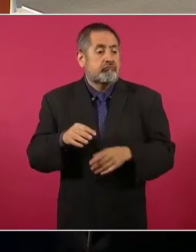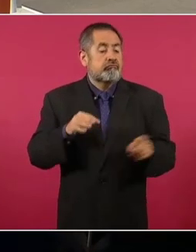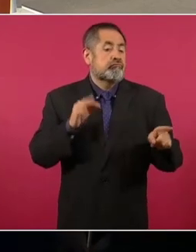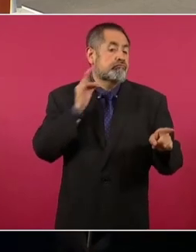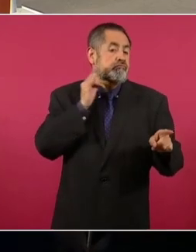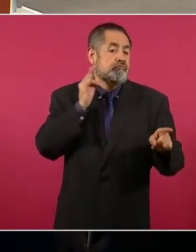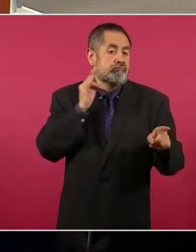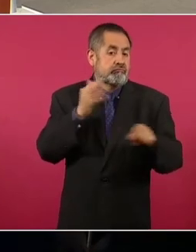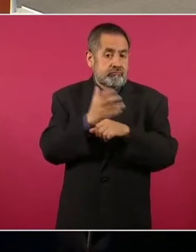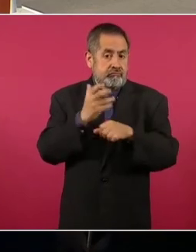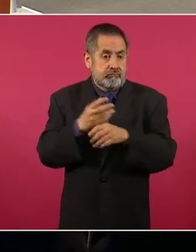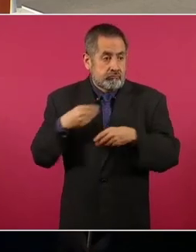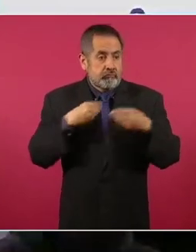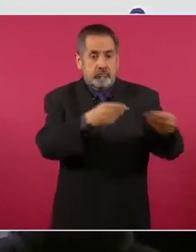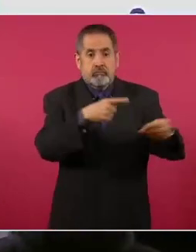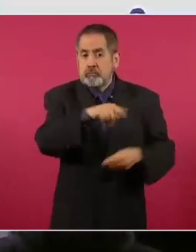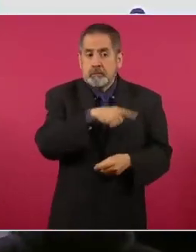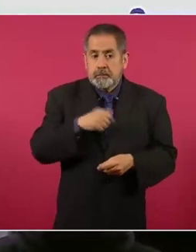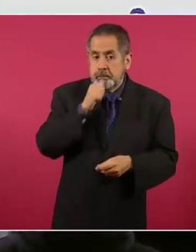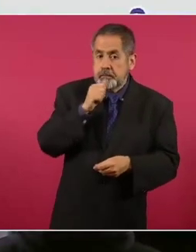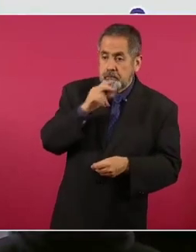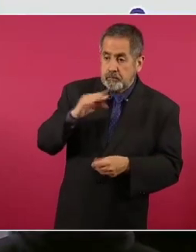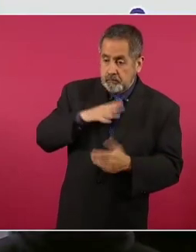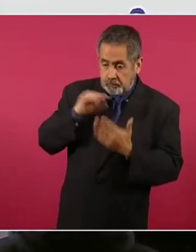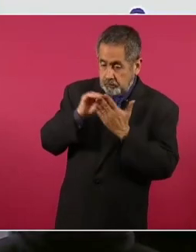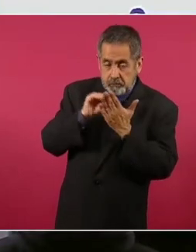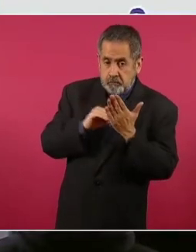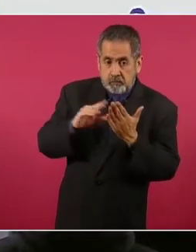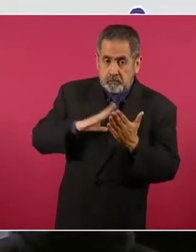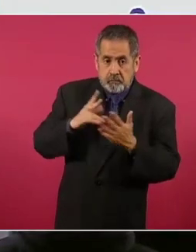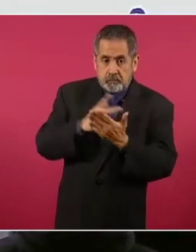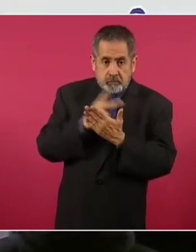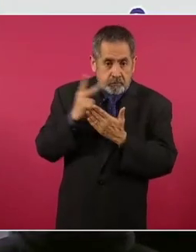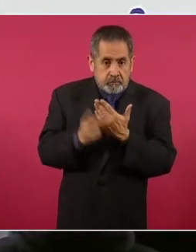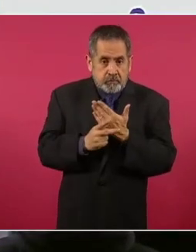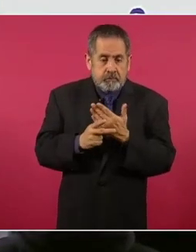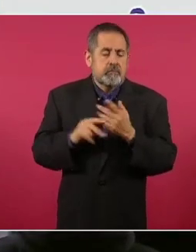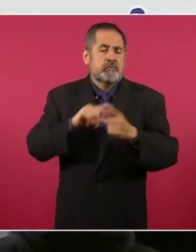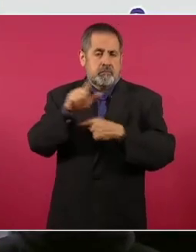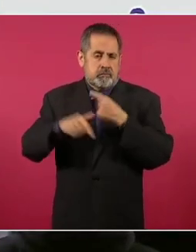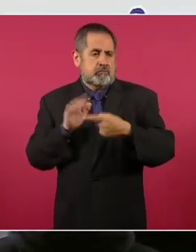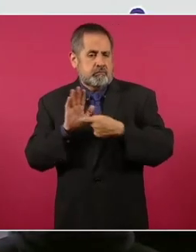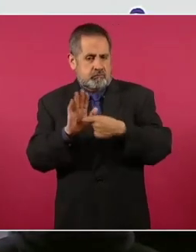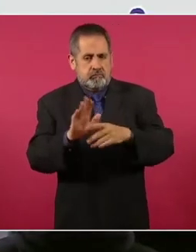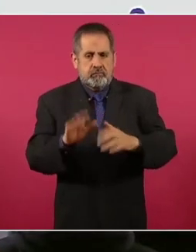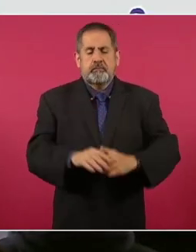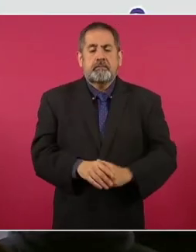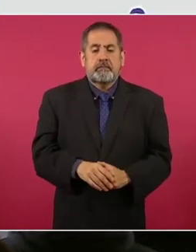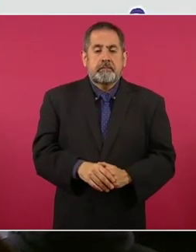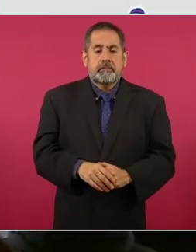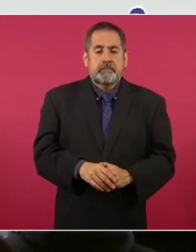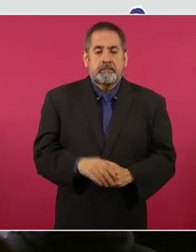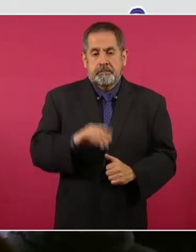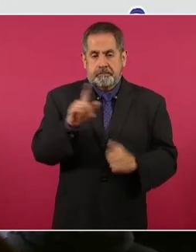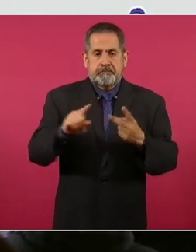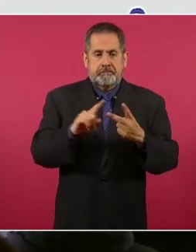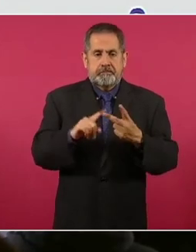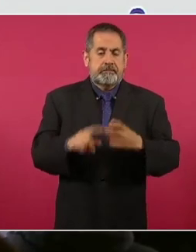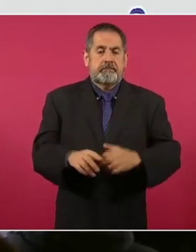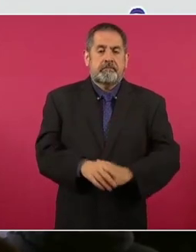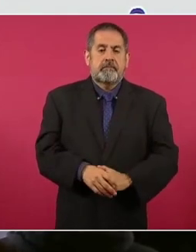Estados Unidos que se lo compartamos, porque ellos no lo tienen. Ya se presentará más adelante. El siguiente, por favor.